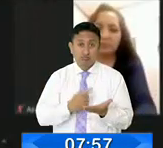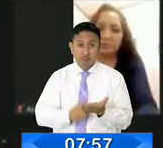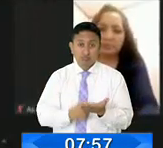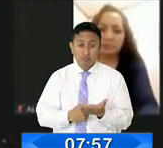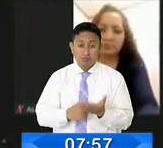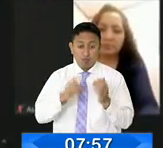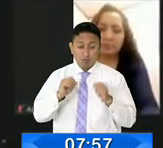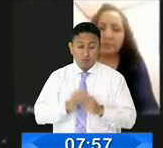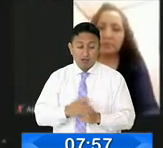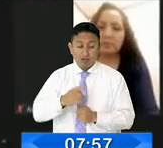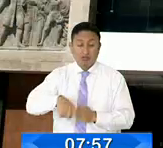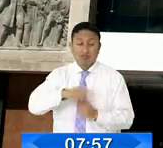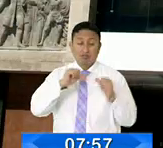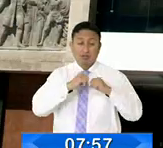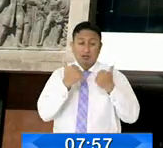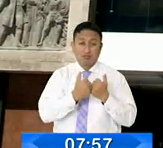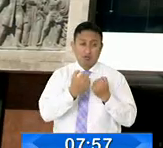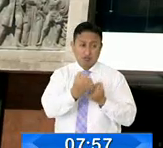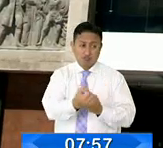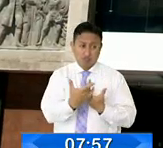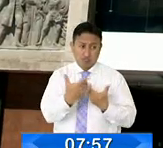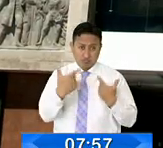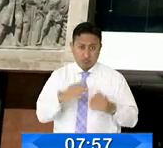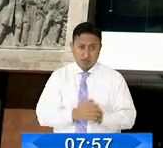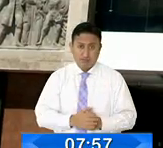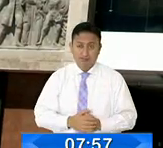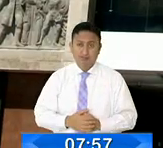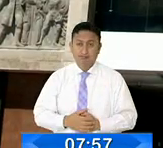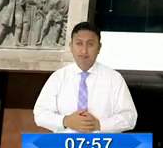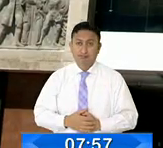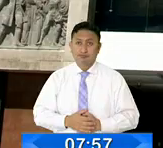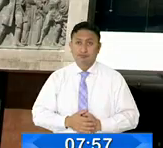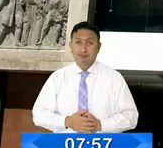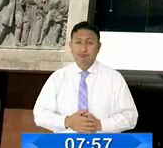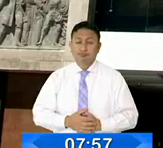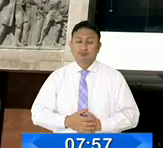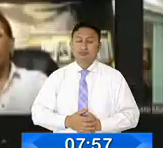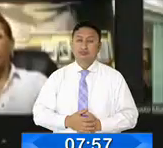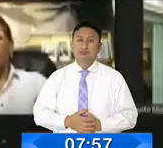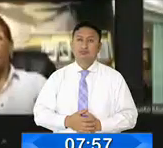pueda ser conocida en el Pleno lo más pronto posible, informó Carolina Basante.